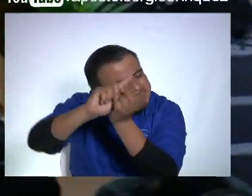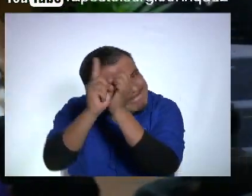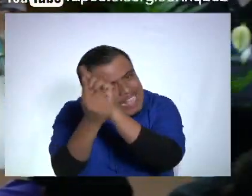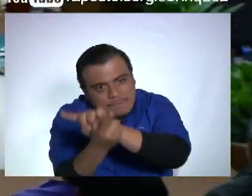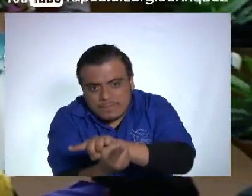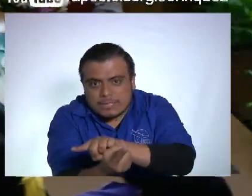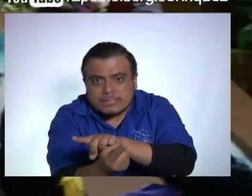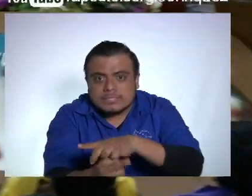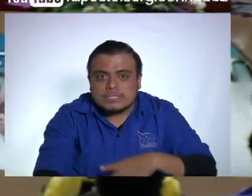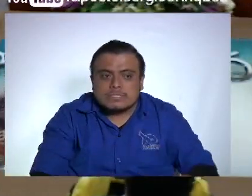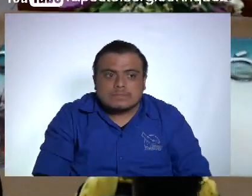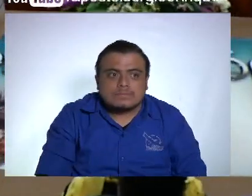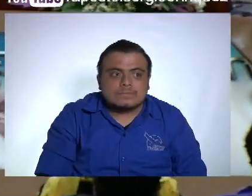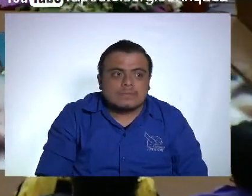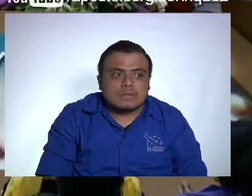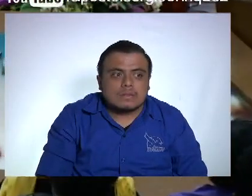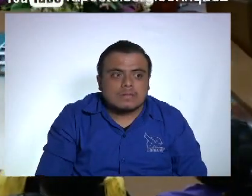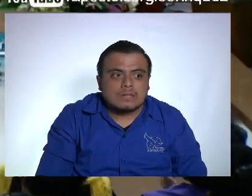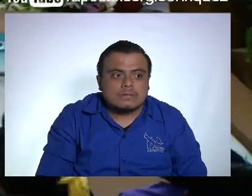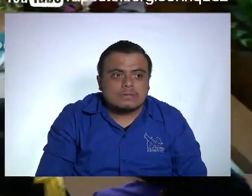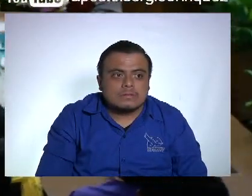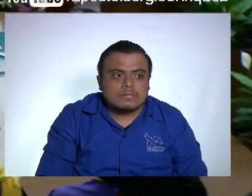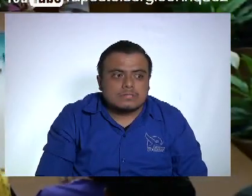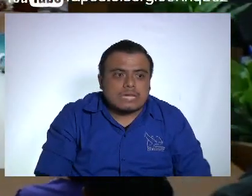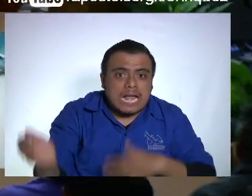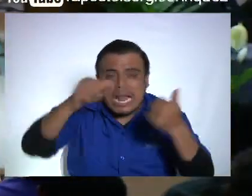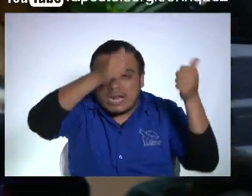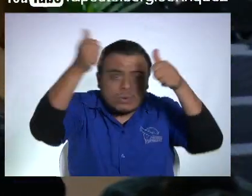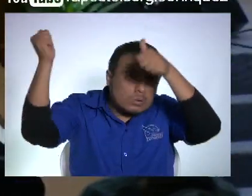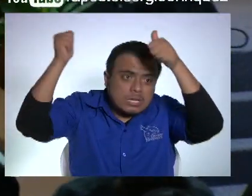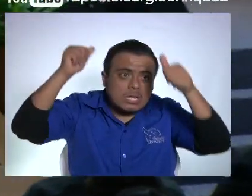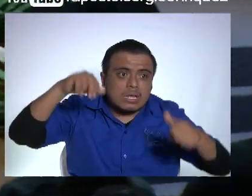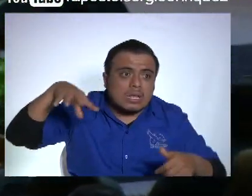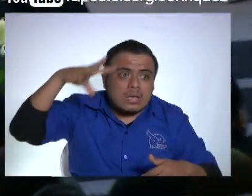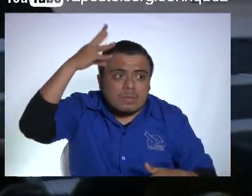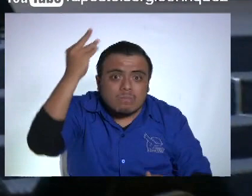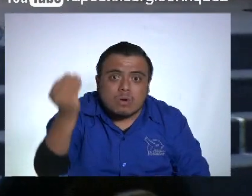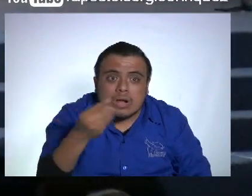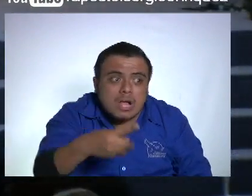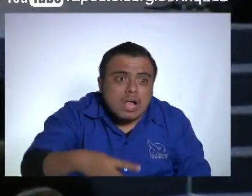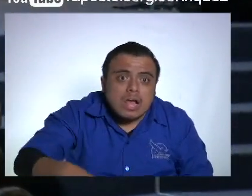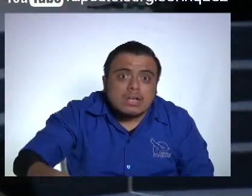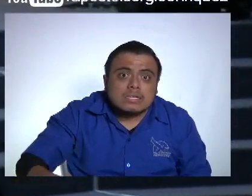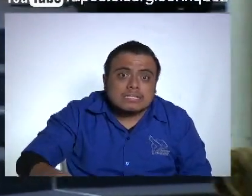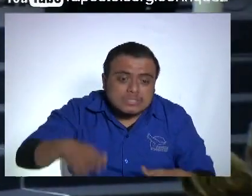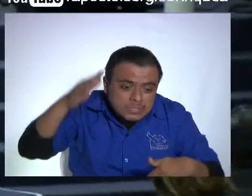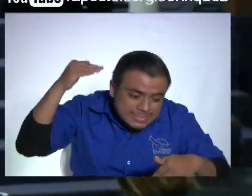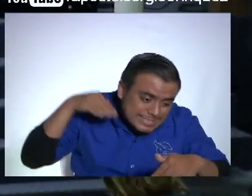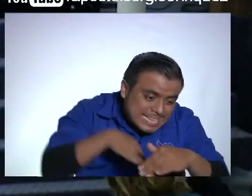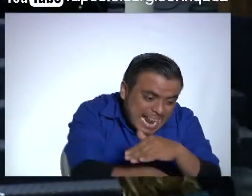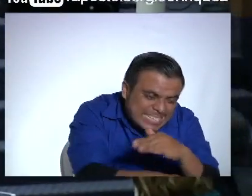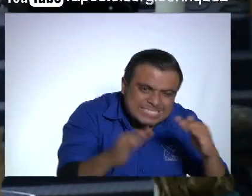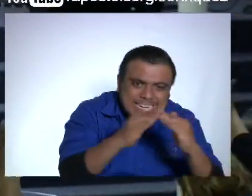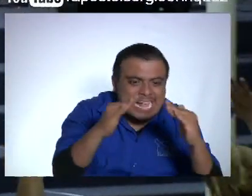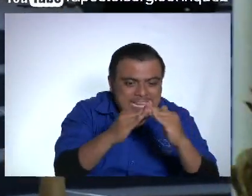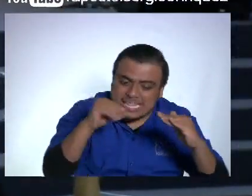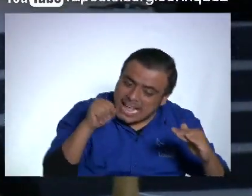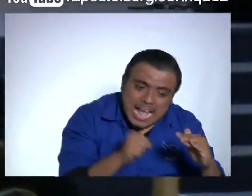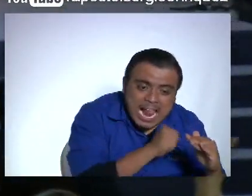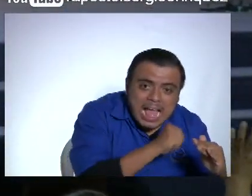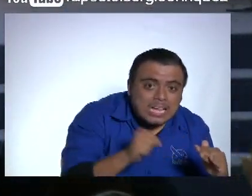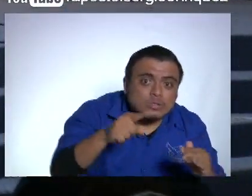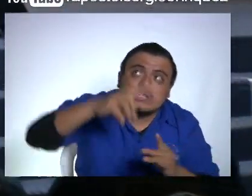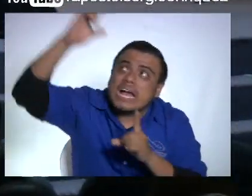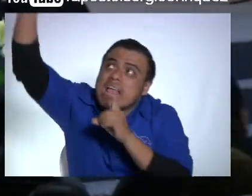a cambiar tu caminar. Aleluya, porque te vas a encontrar en la casa del canto. Te vas a encontrar al Rey